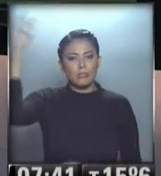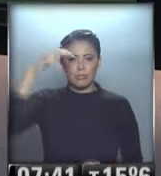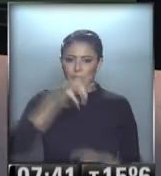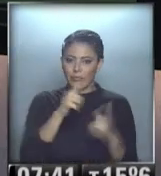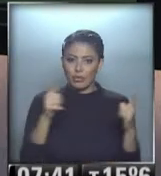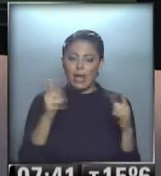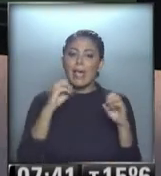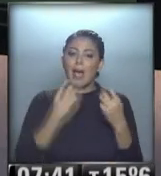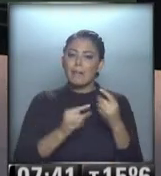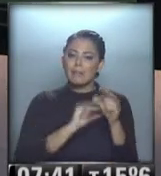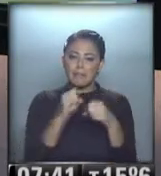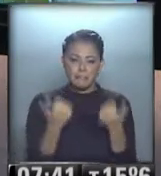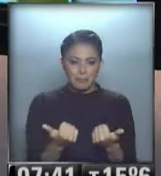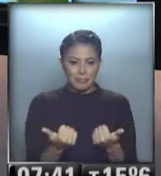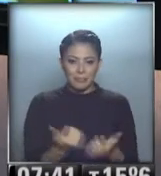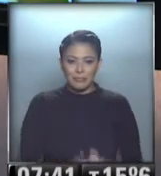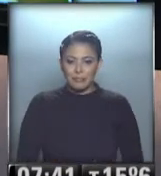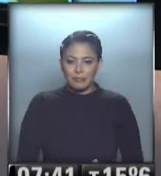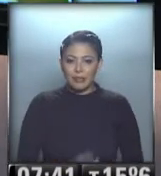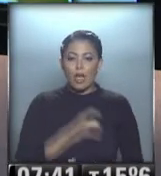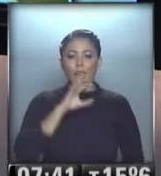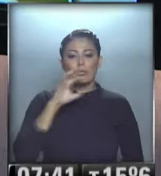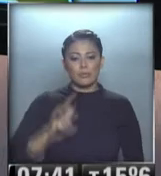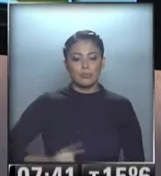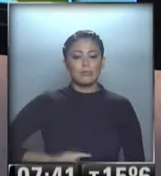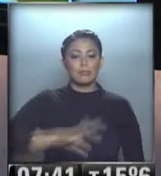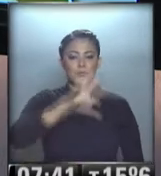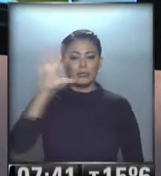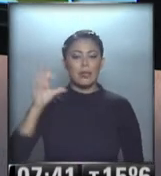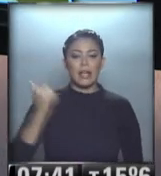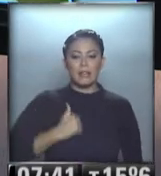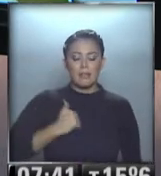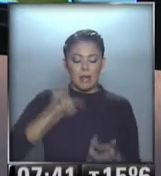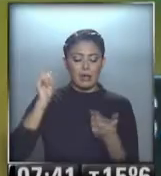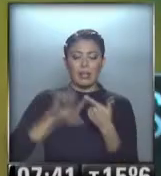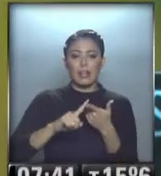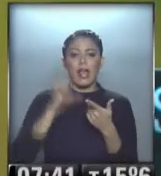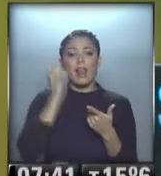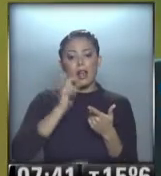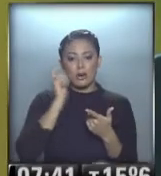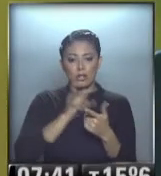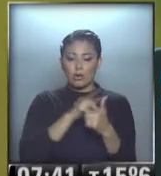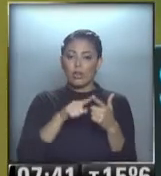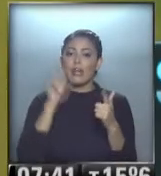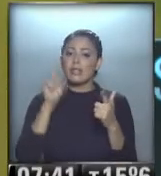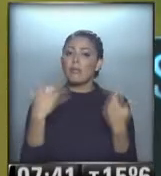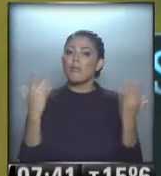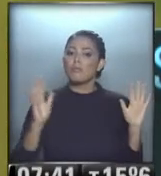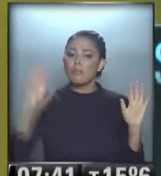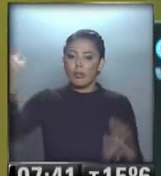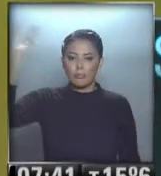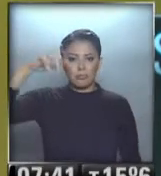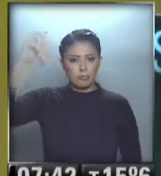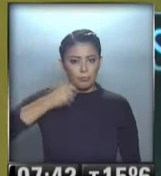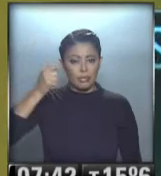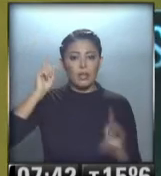ya empieza a mejorar el tiempo. Vamos al noroeste, donde Catamarca y La Rioja están incluidos dentro de la probabilidad de chaparrones